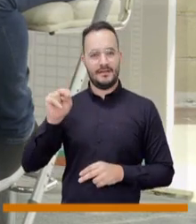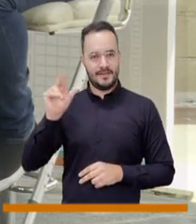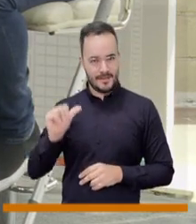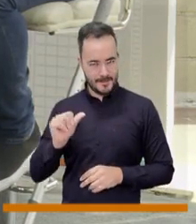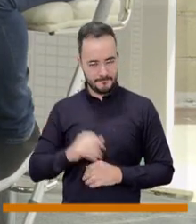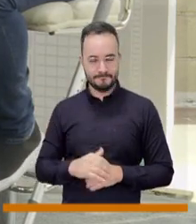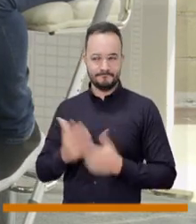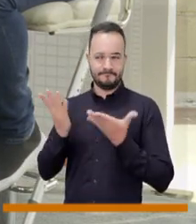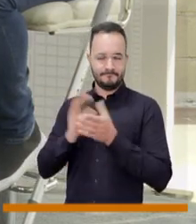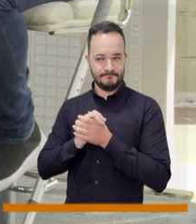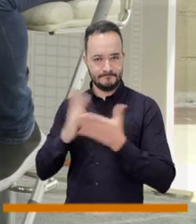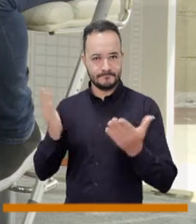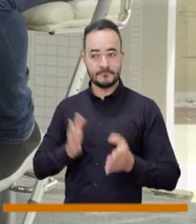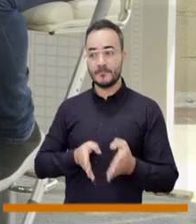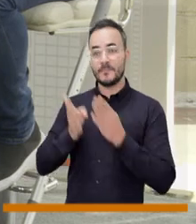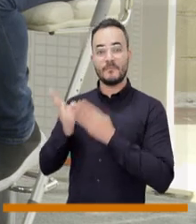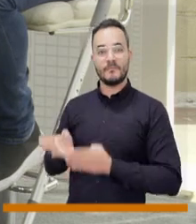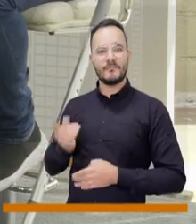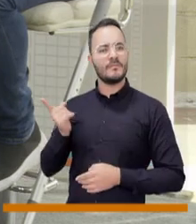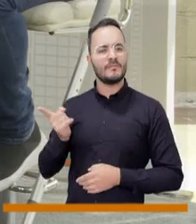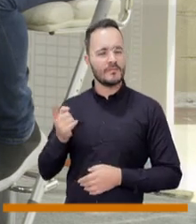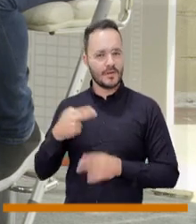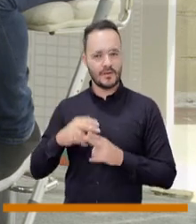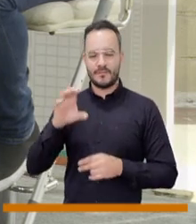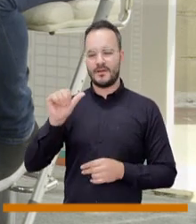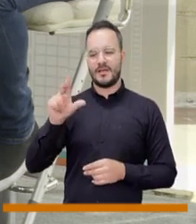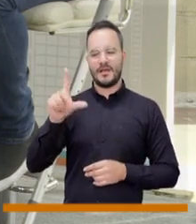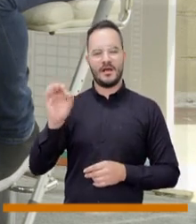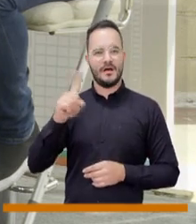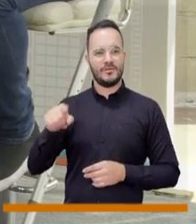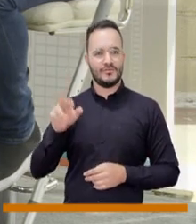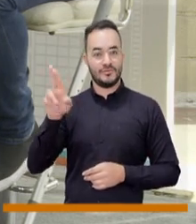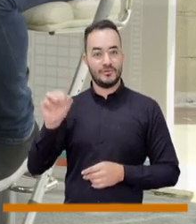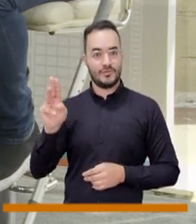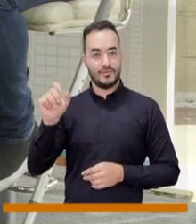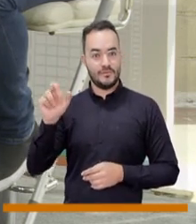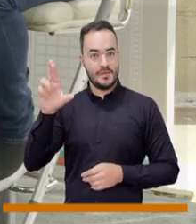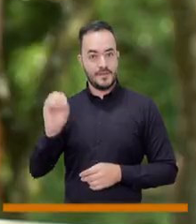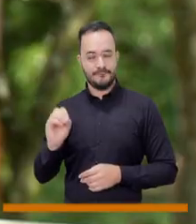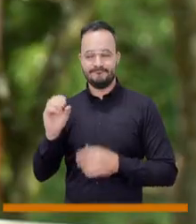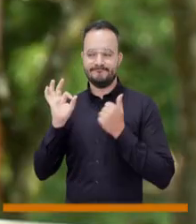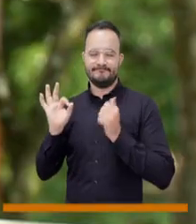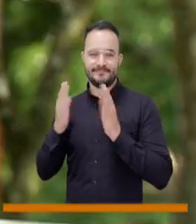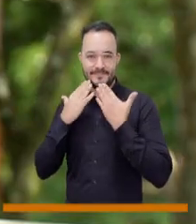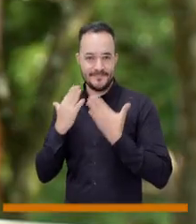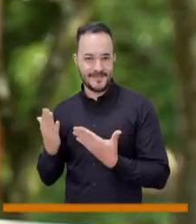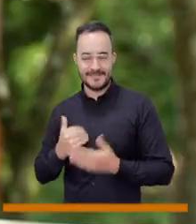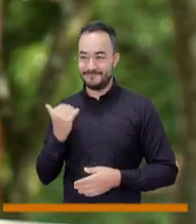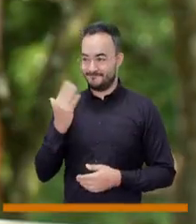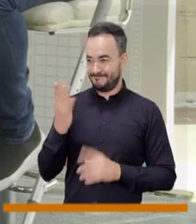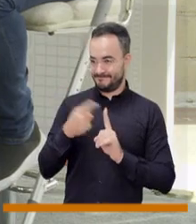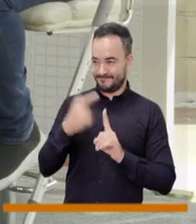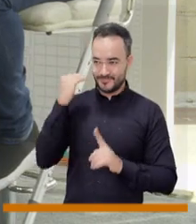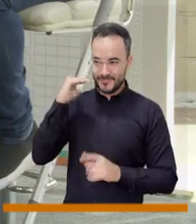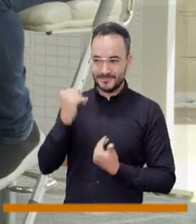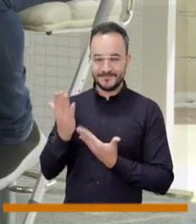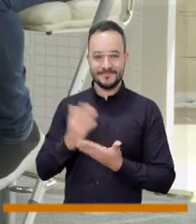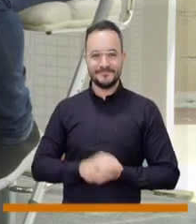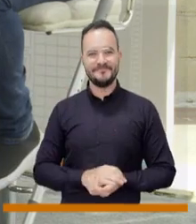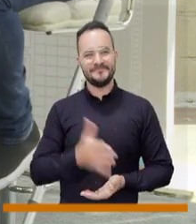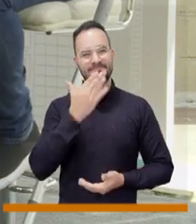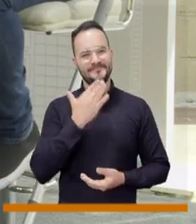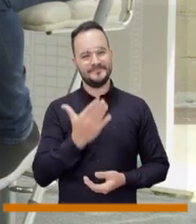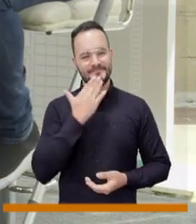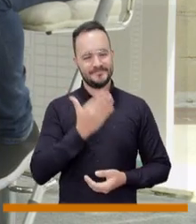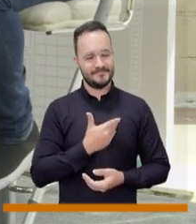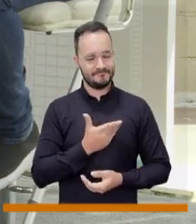García Gañán, concejal bienvenida, y el concejal Carlos Romero Misas. Gracias por estar con nosotros, primero las damas. Gracias, Caterine,